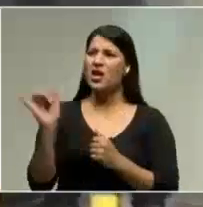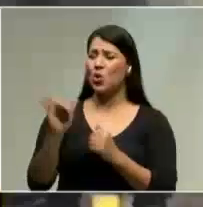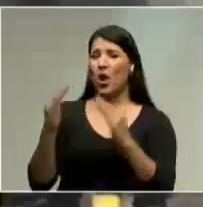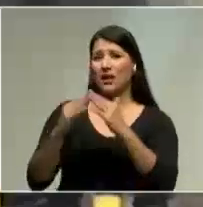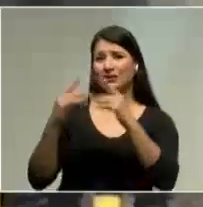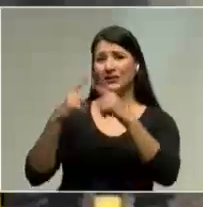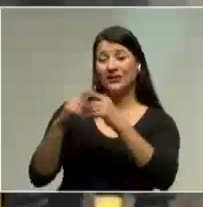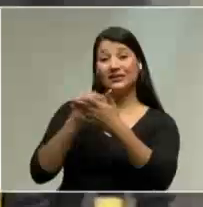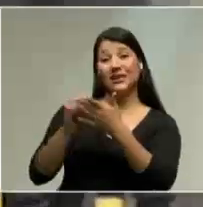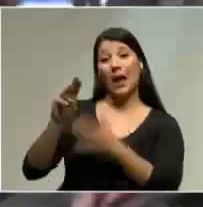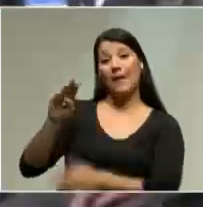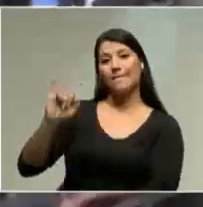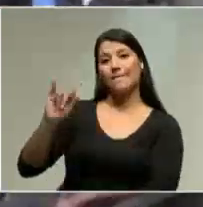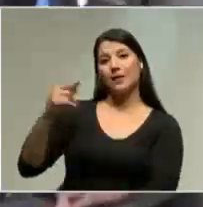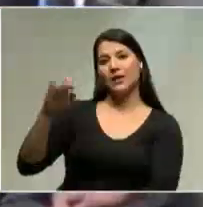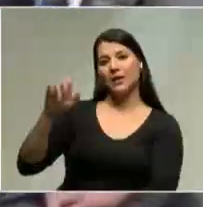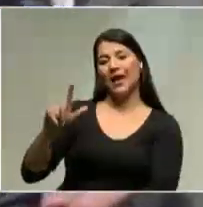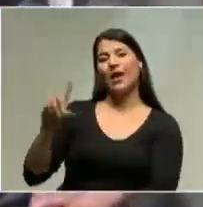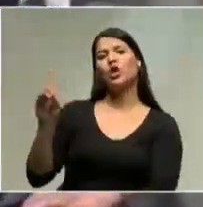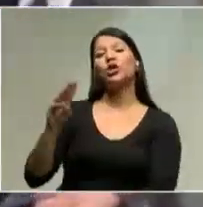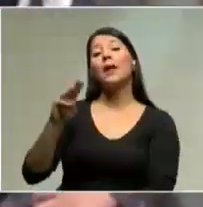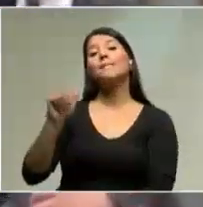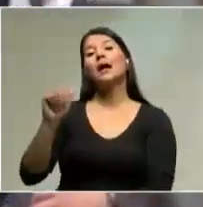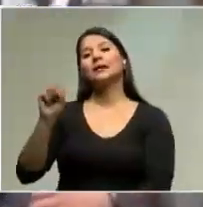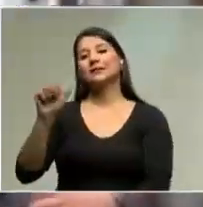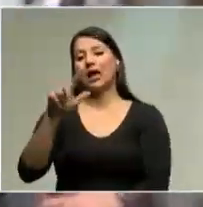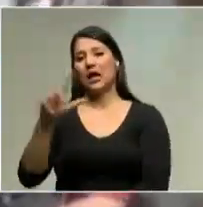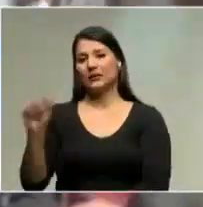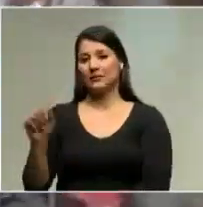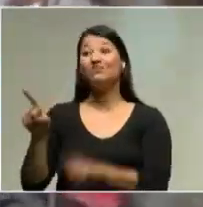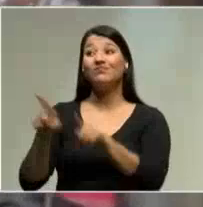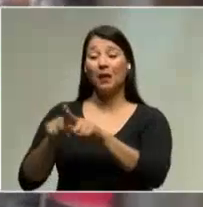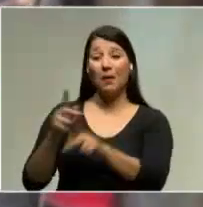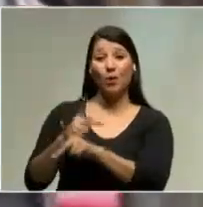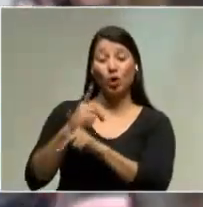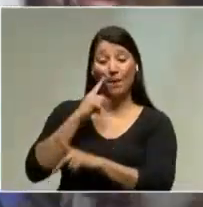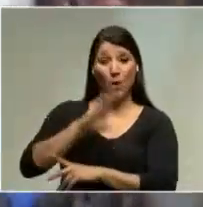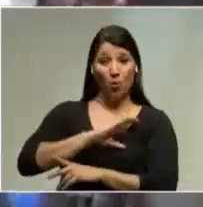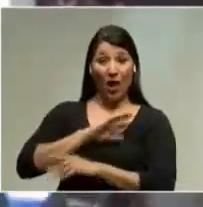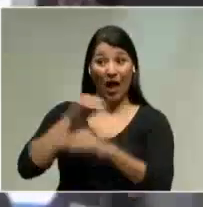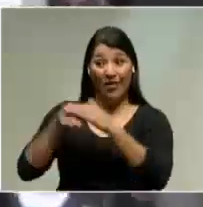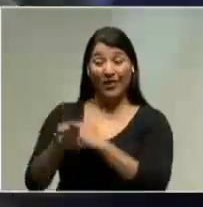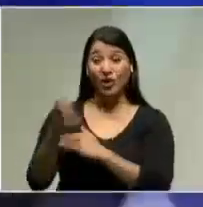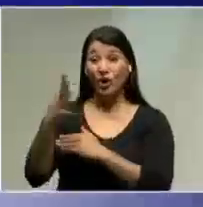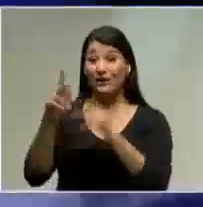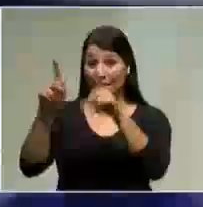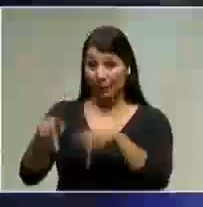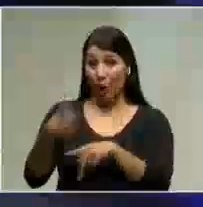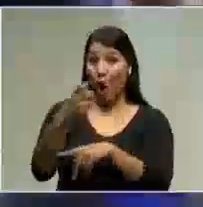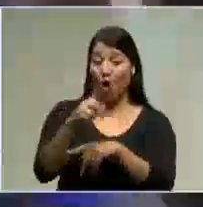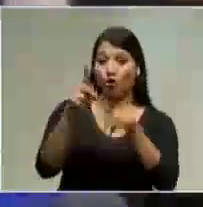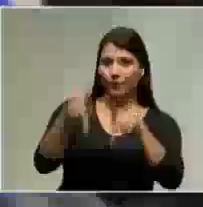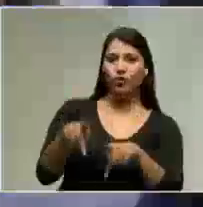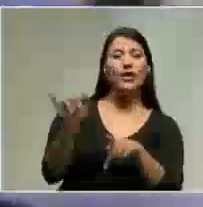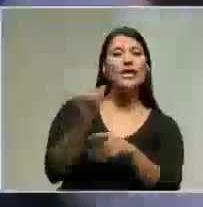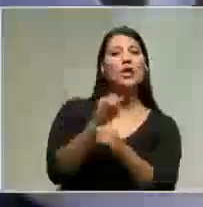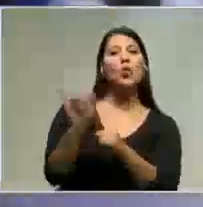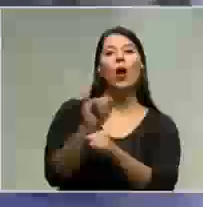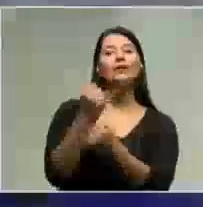parroquia San Miguel Arcángel de Masaya, también cercada por la policía y en cuyo interior hay una quincena de personas, 11 de ellas en huelga de